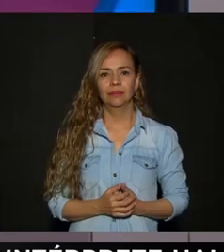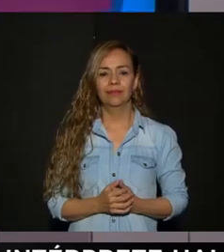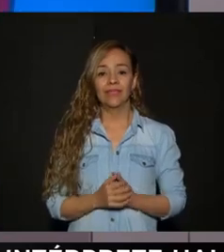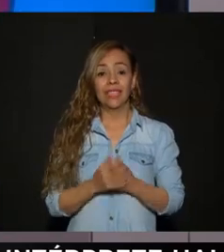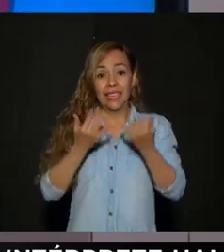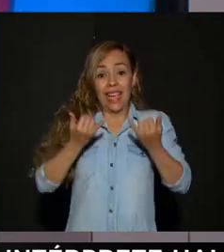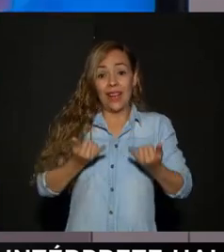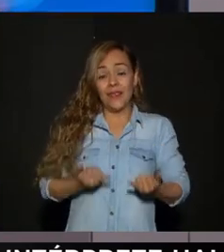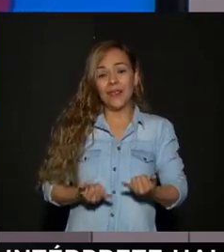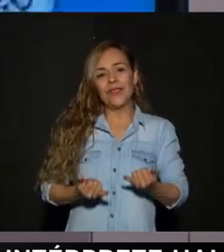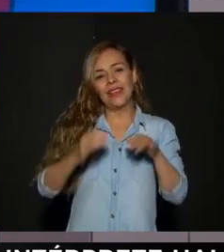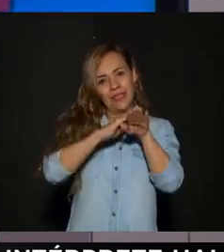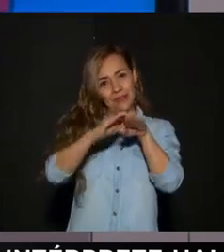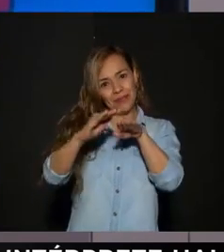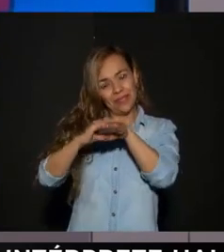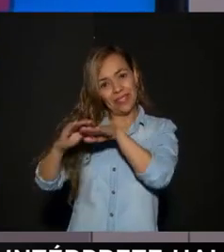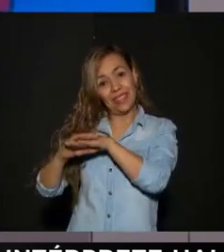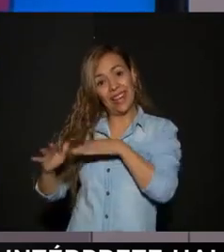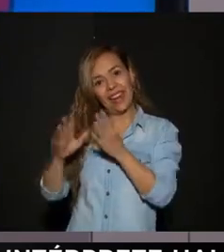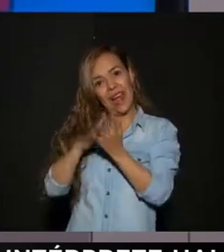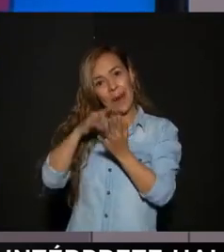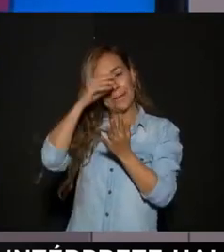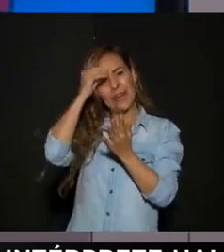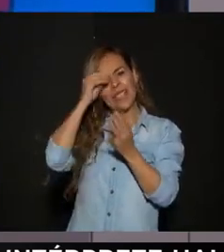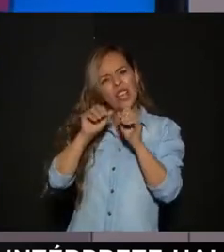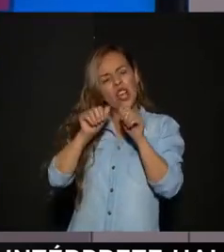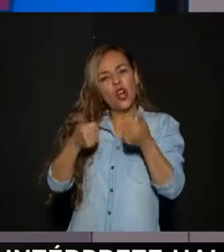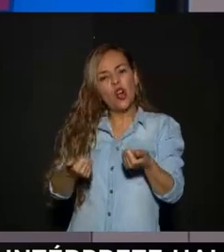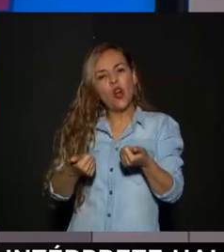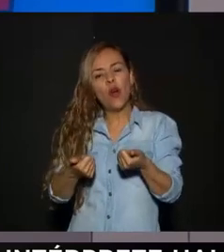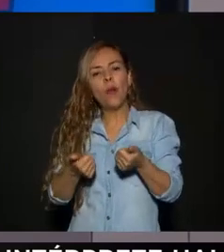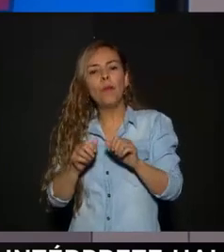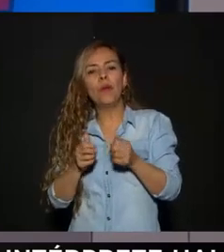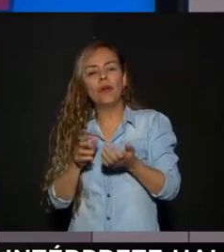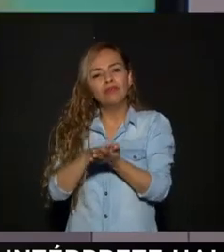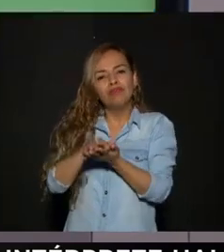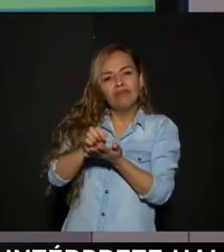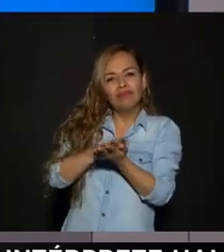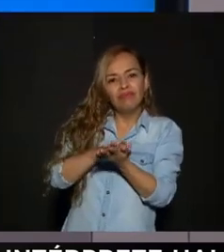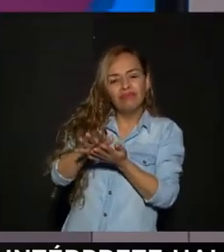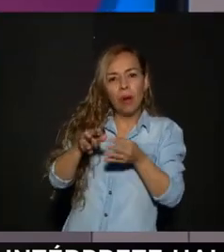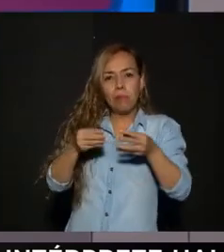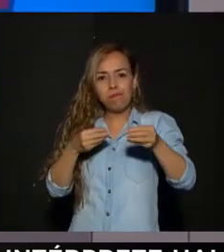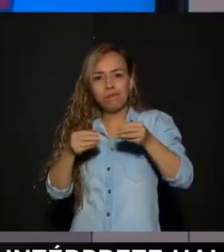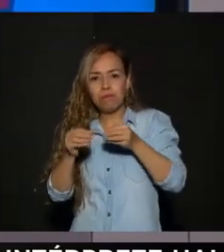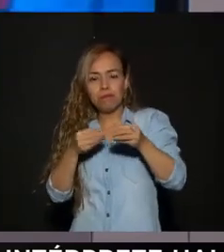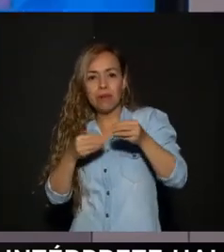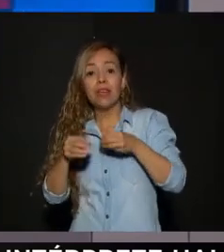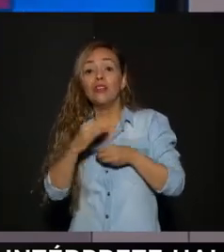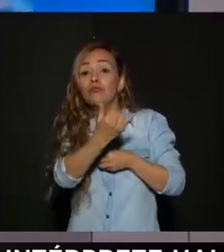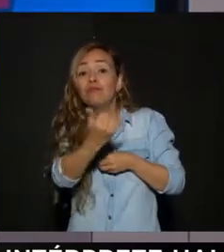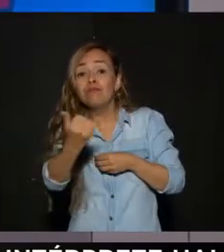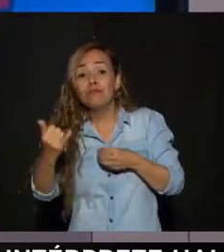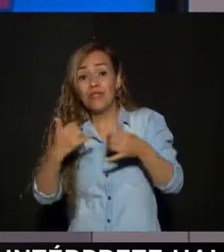Y en este momento los voy a invitar a que aprendamos cómo se elabora la masa elástica desde nuestros hogares para que podamos jugar con